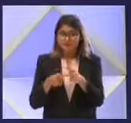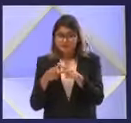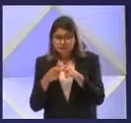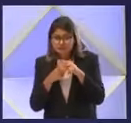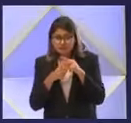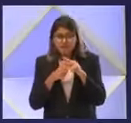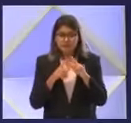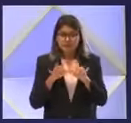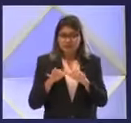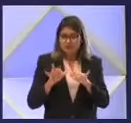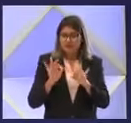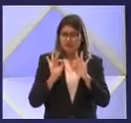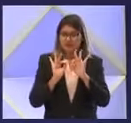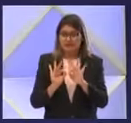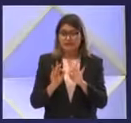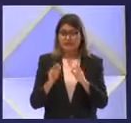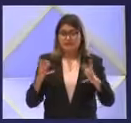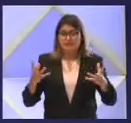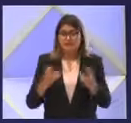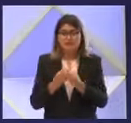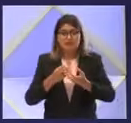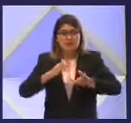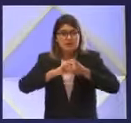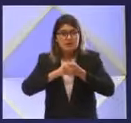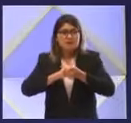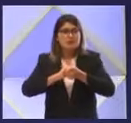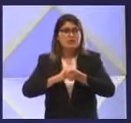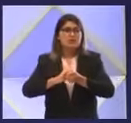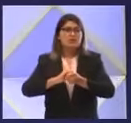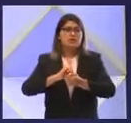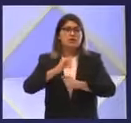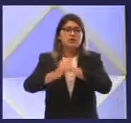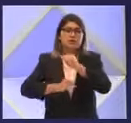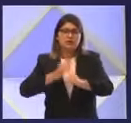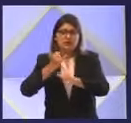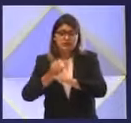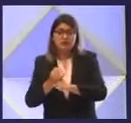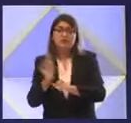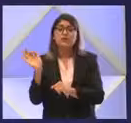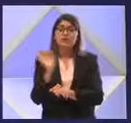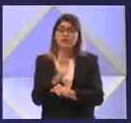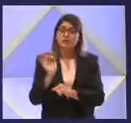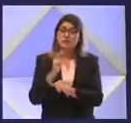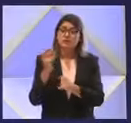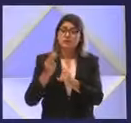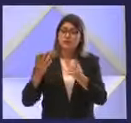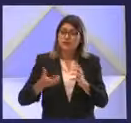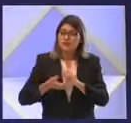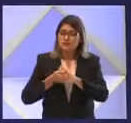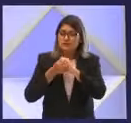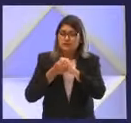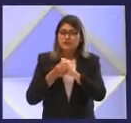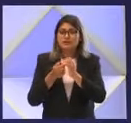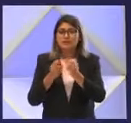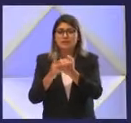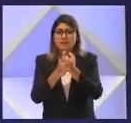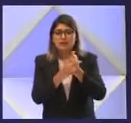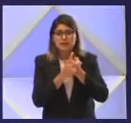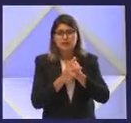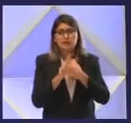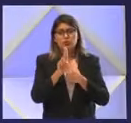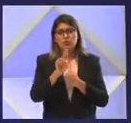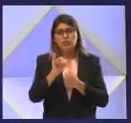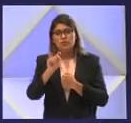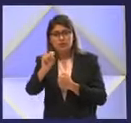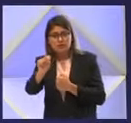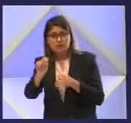internacional y quizás un andamiaje que necesite hacerlo entre los países con la ayuda de la uip